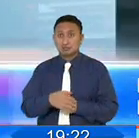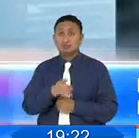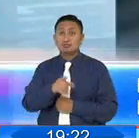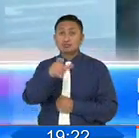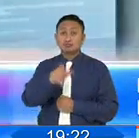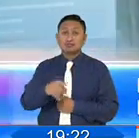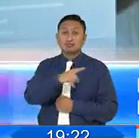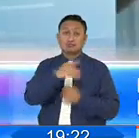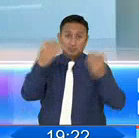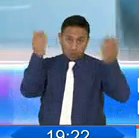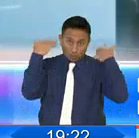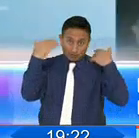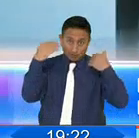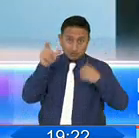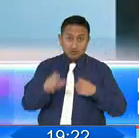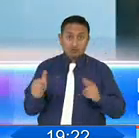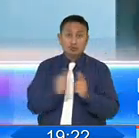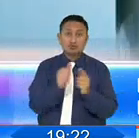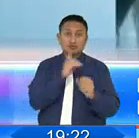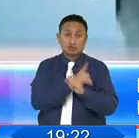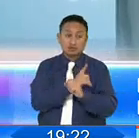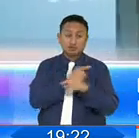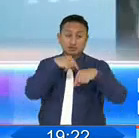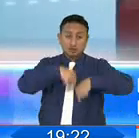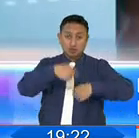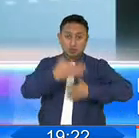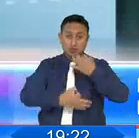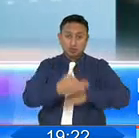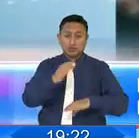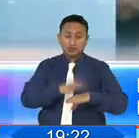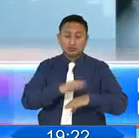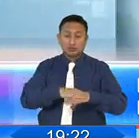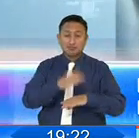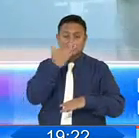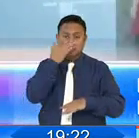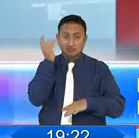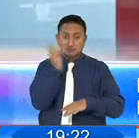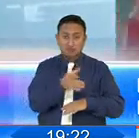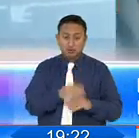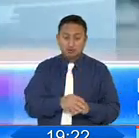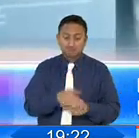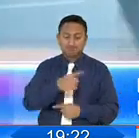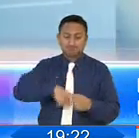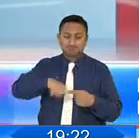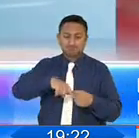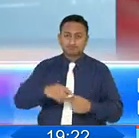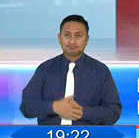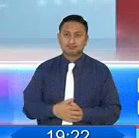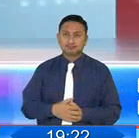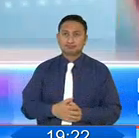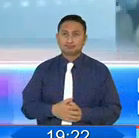comerciante informal con discapacidad en Durán serán procesados por el delito de odio. Estoy más al volver.